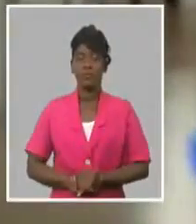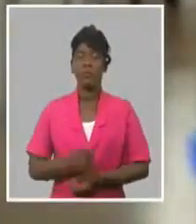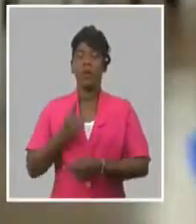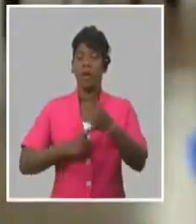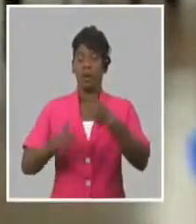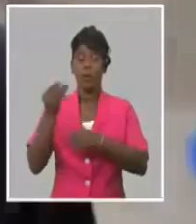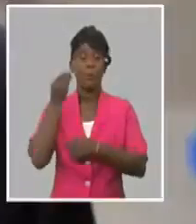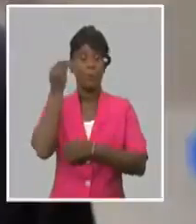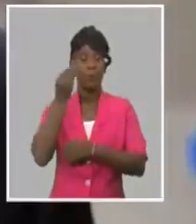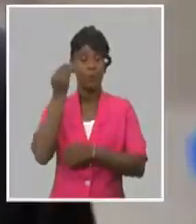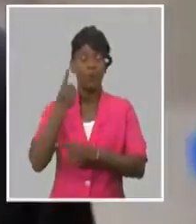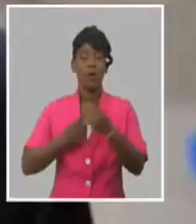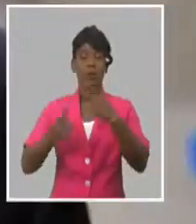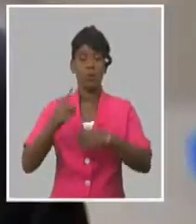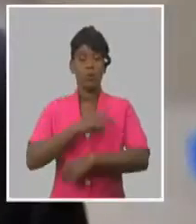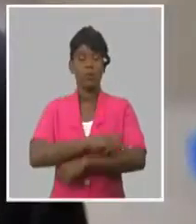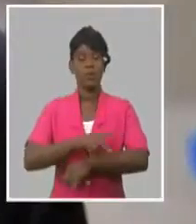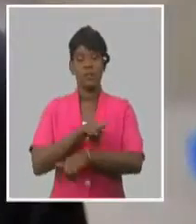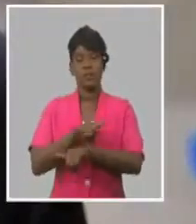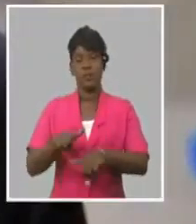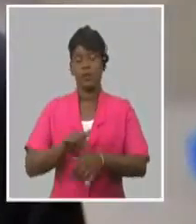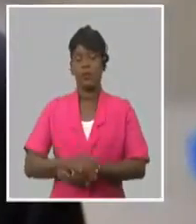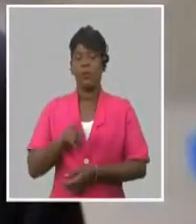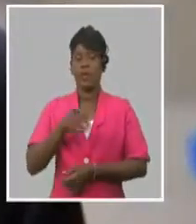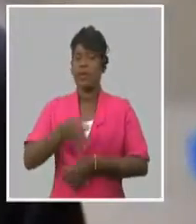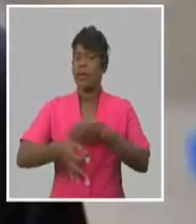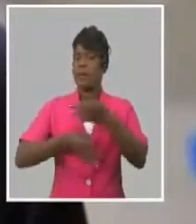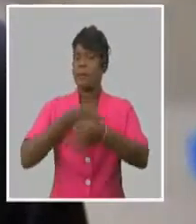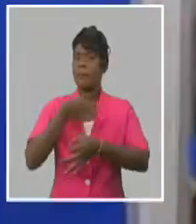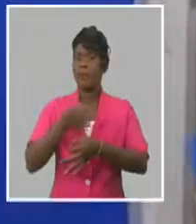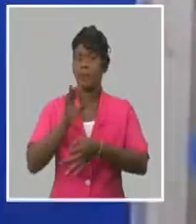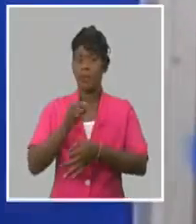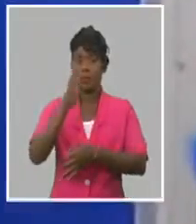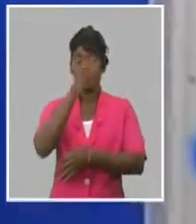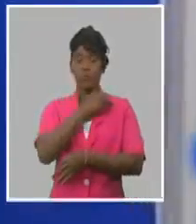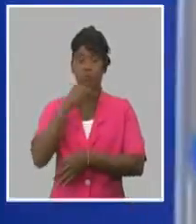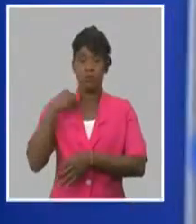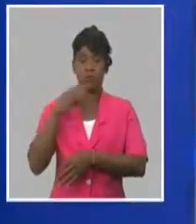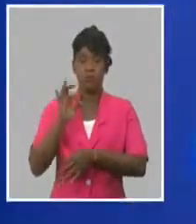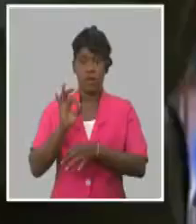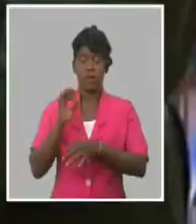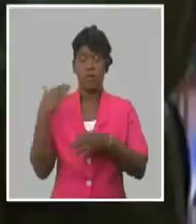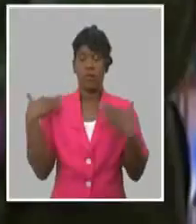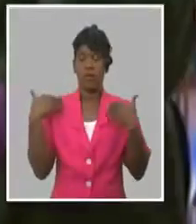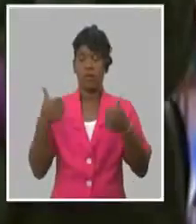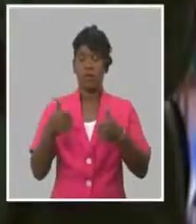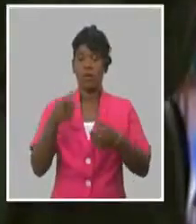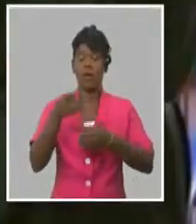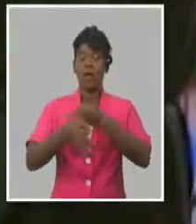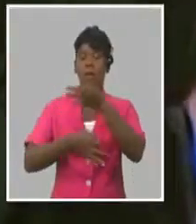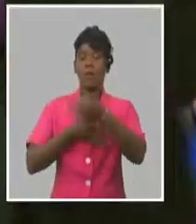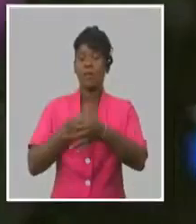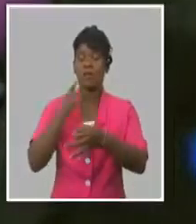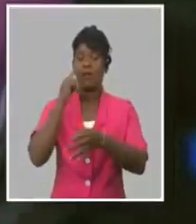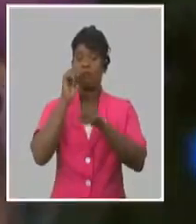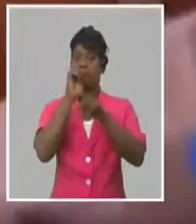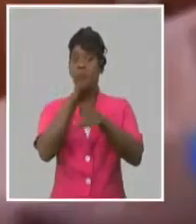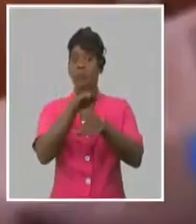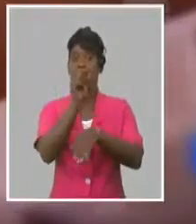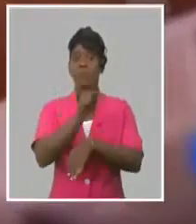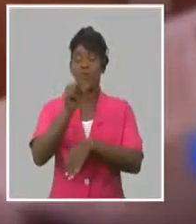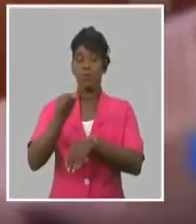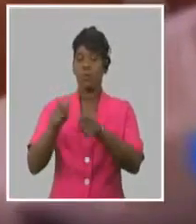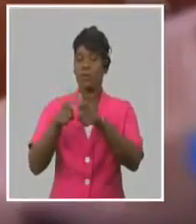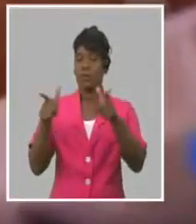los Países Bajos, donde, explica este director de hospital, decenas de operaciones de pacientes no COVID se